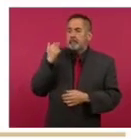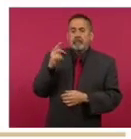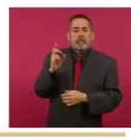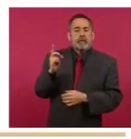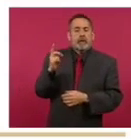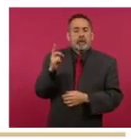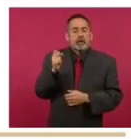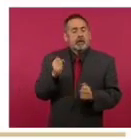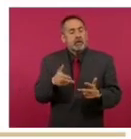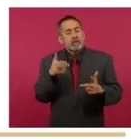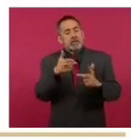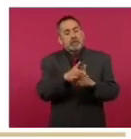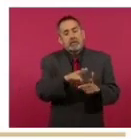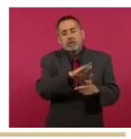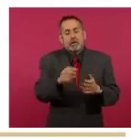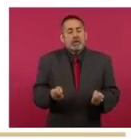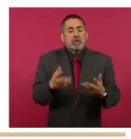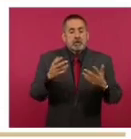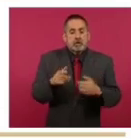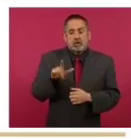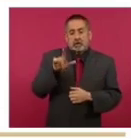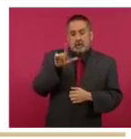el homicidio doloso tuvo